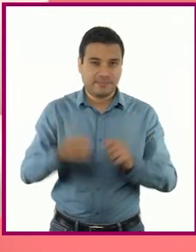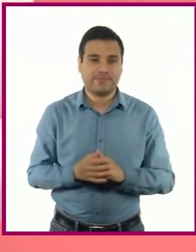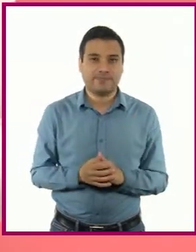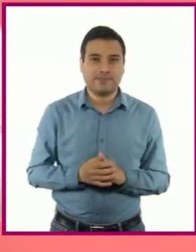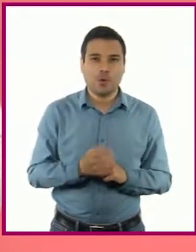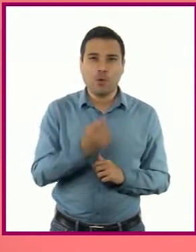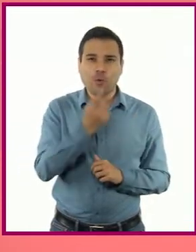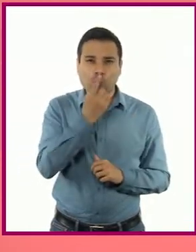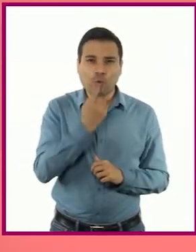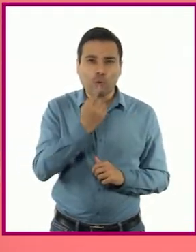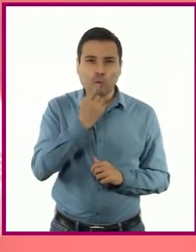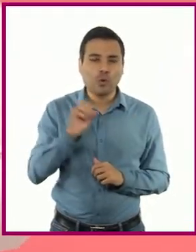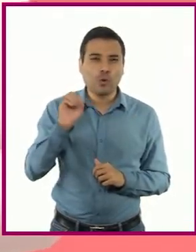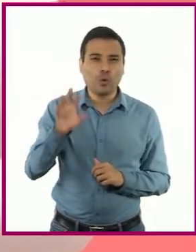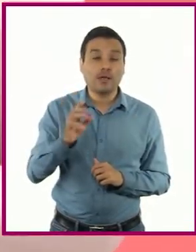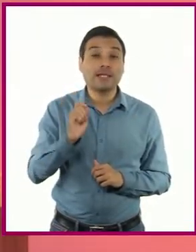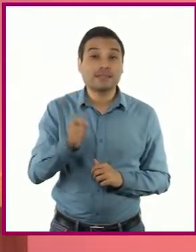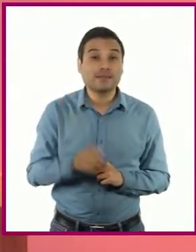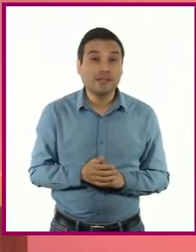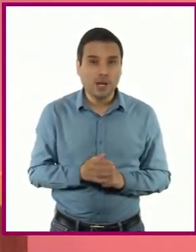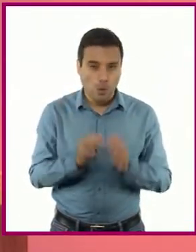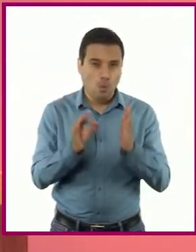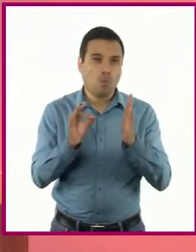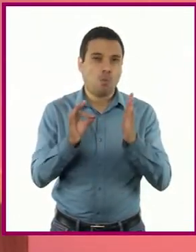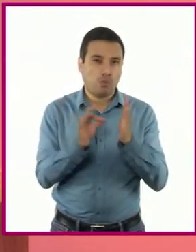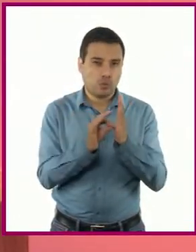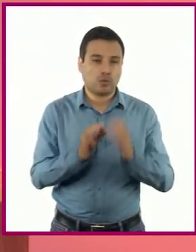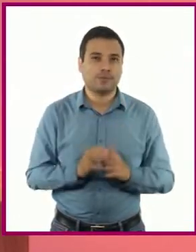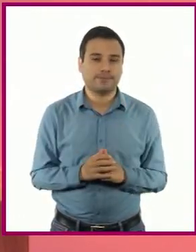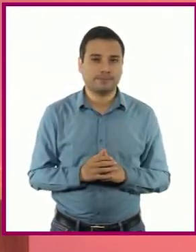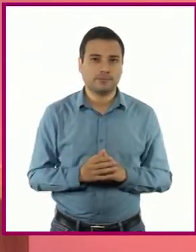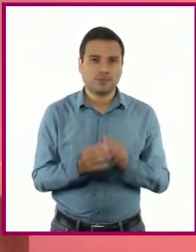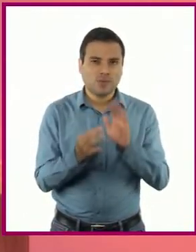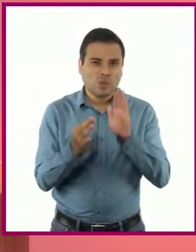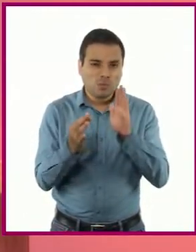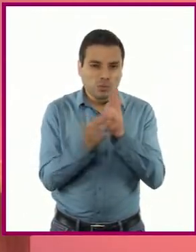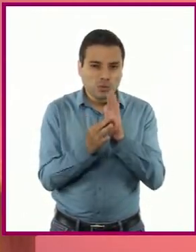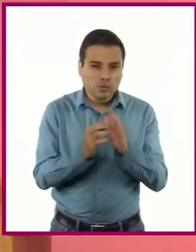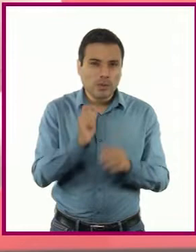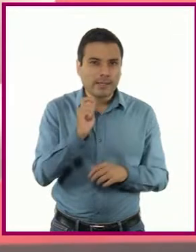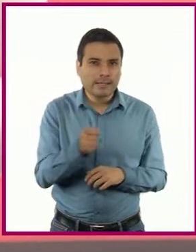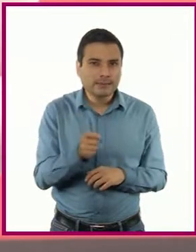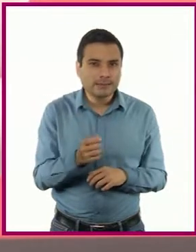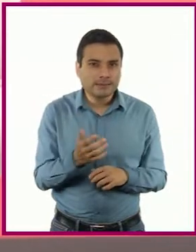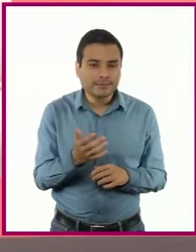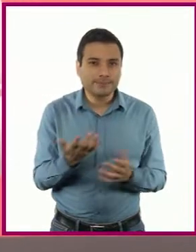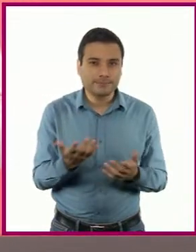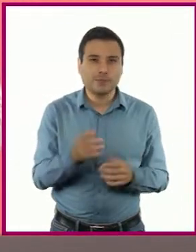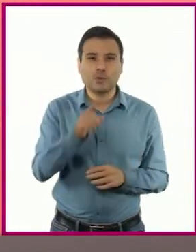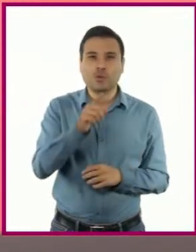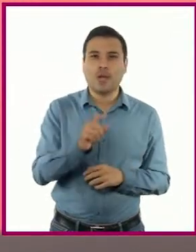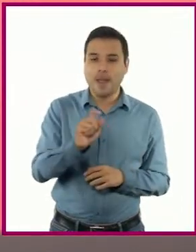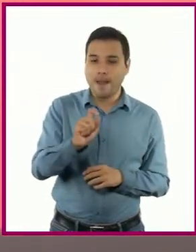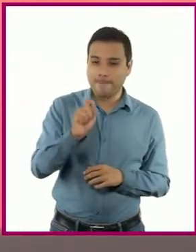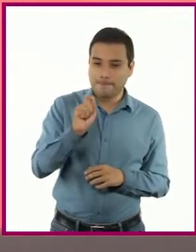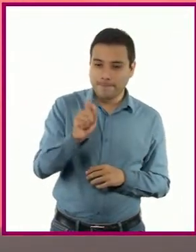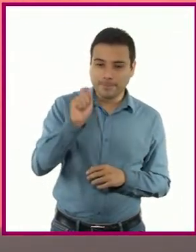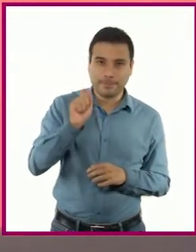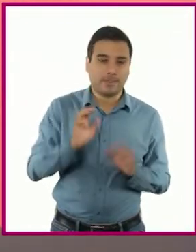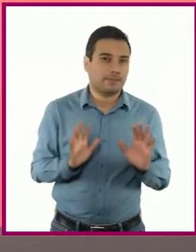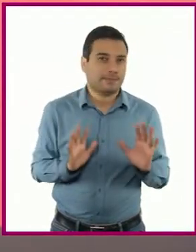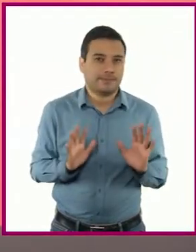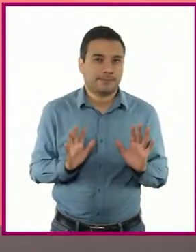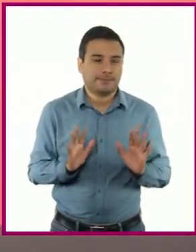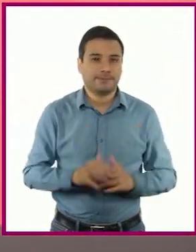semáforo representa al punto. El punto es una marca que se hace con la punta del instrumento con que